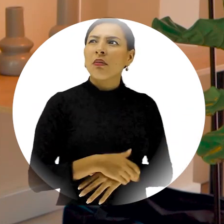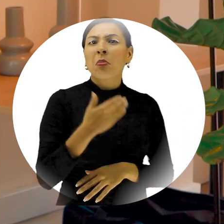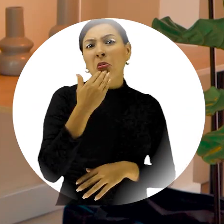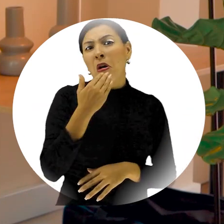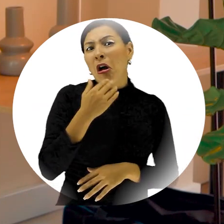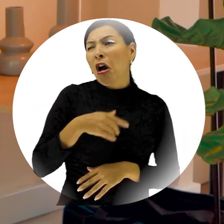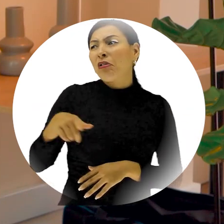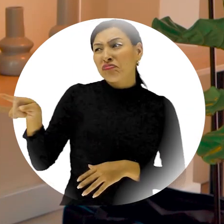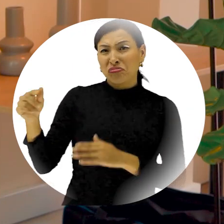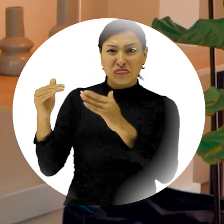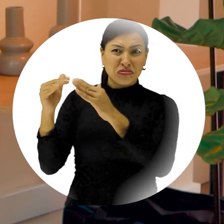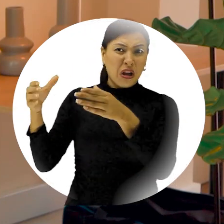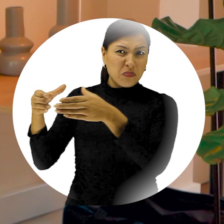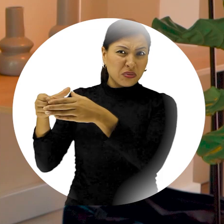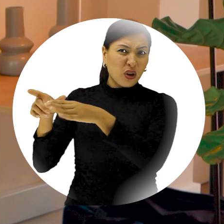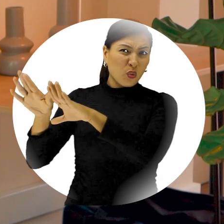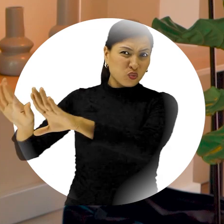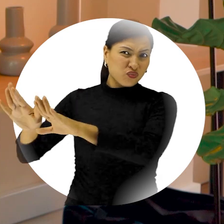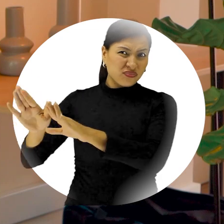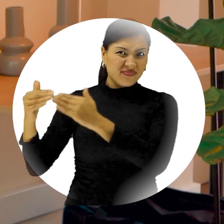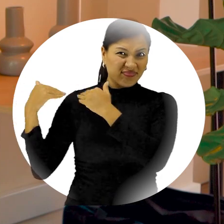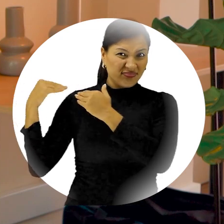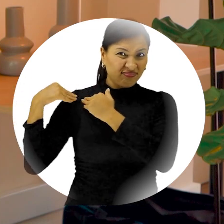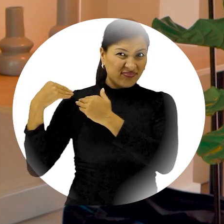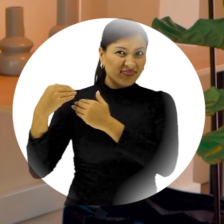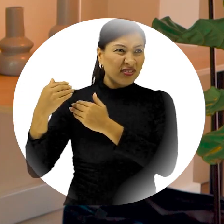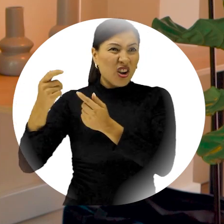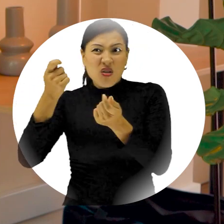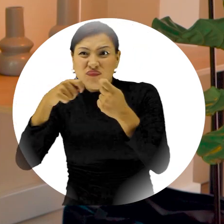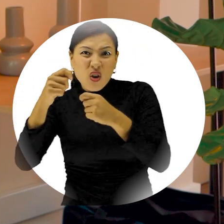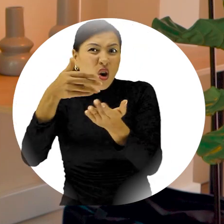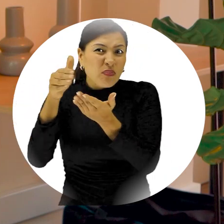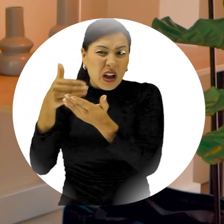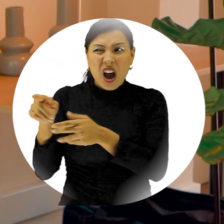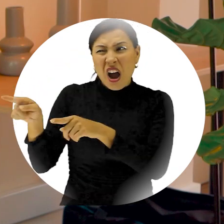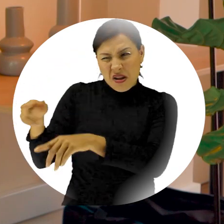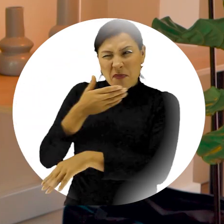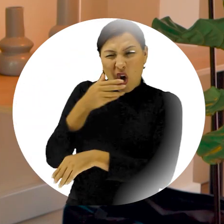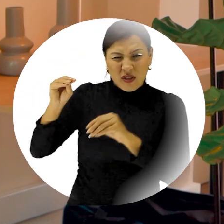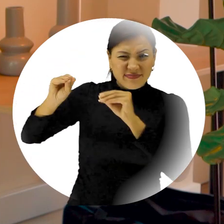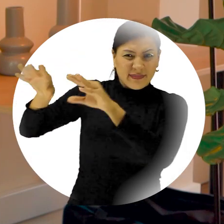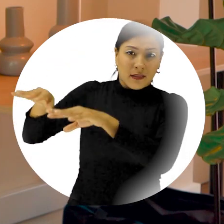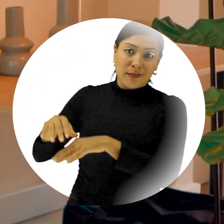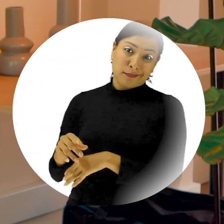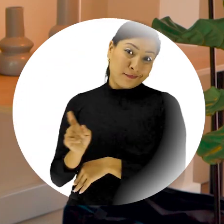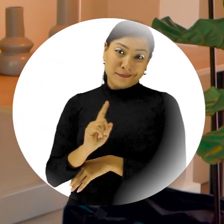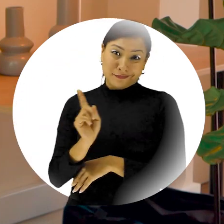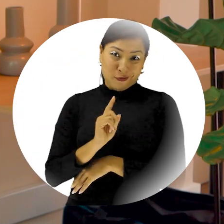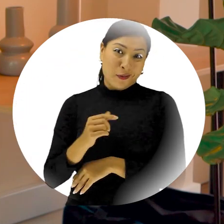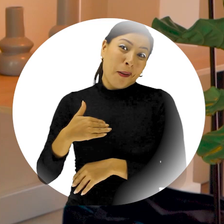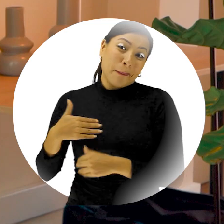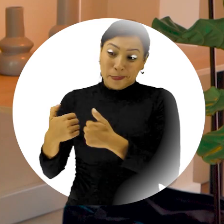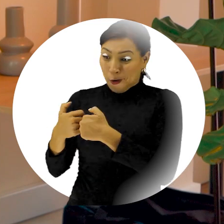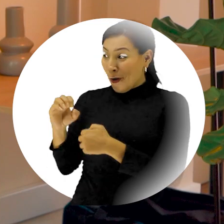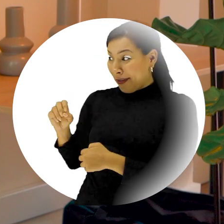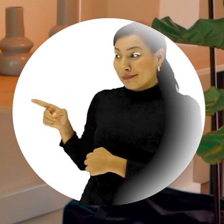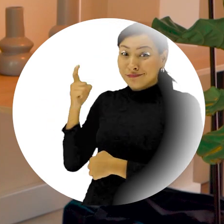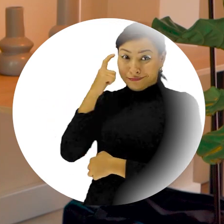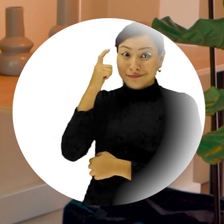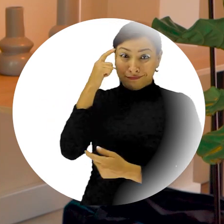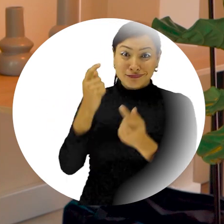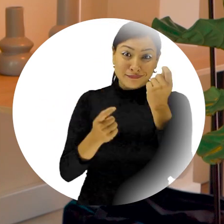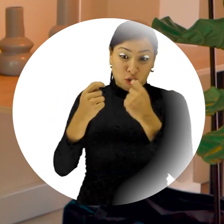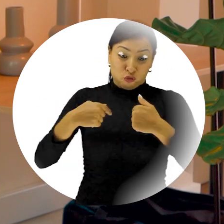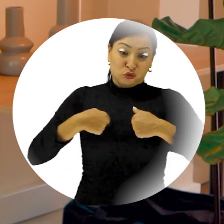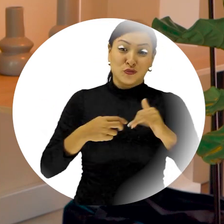inmobiliaria, que le manden el listado y demás, pero pues mi novio es financiero y yo soy youtuber de finanzas, entonces dije, no, quiero hacer como el ejercicio completo